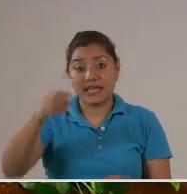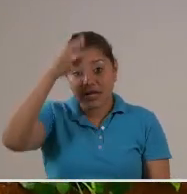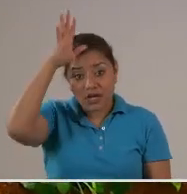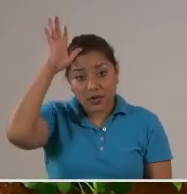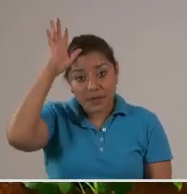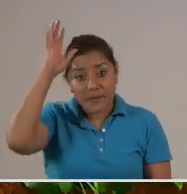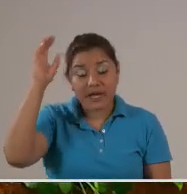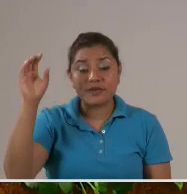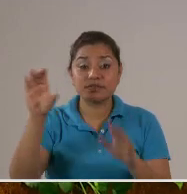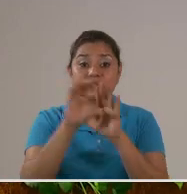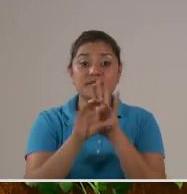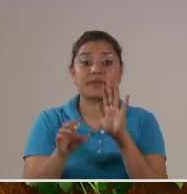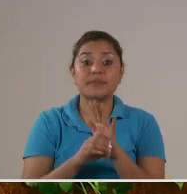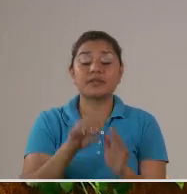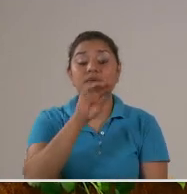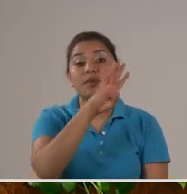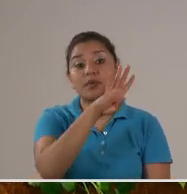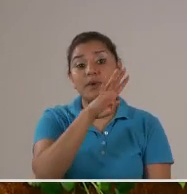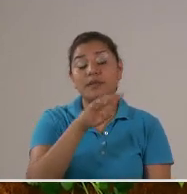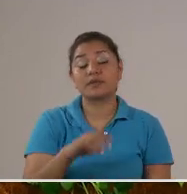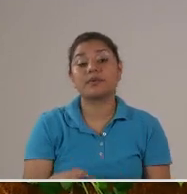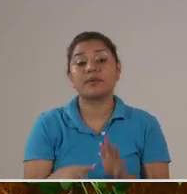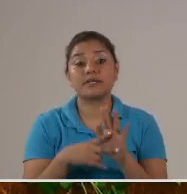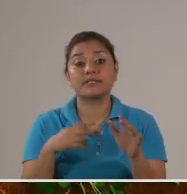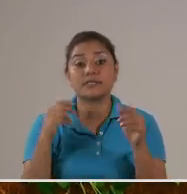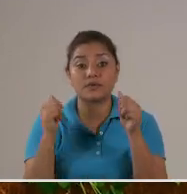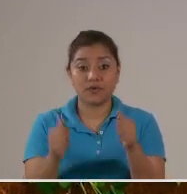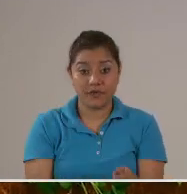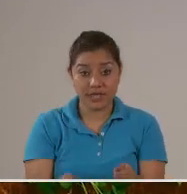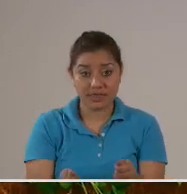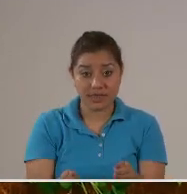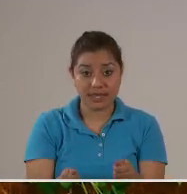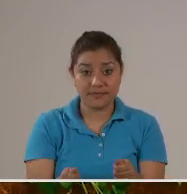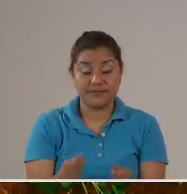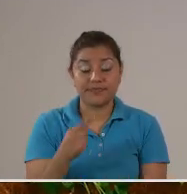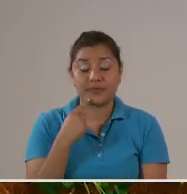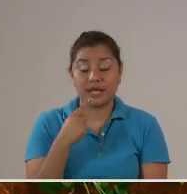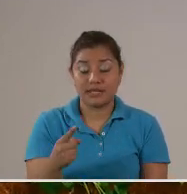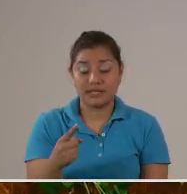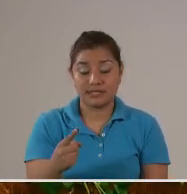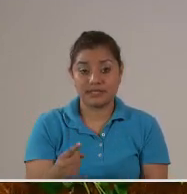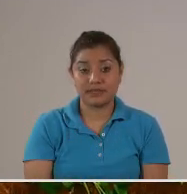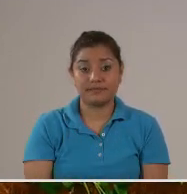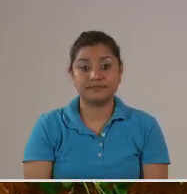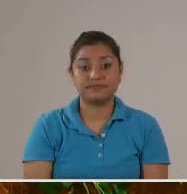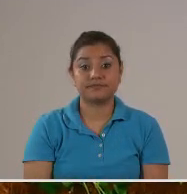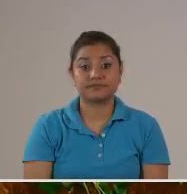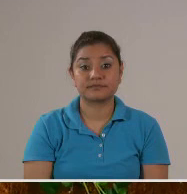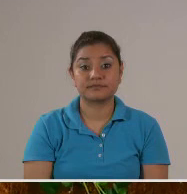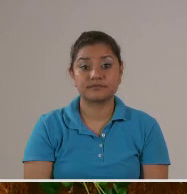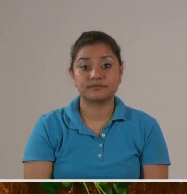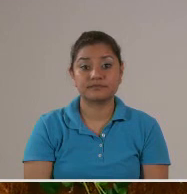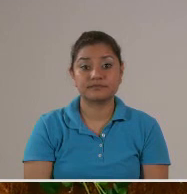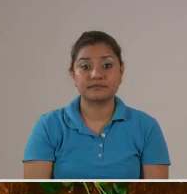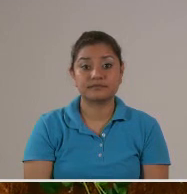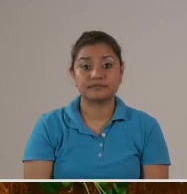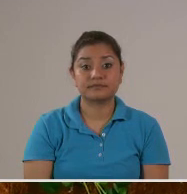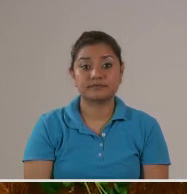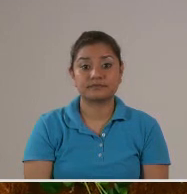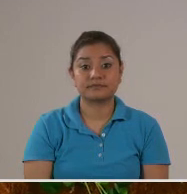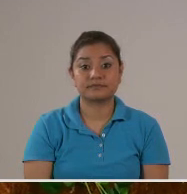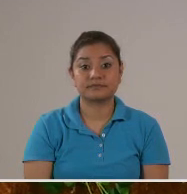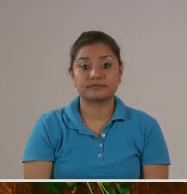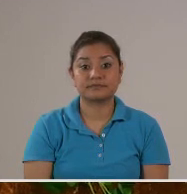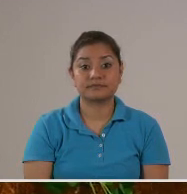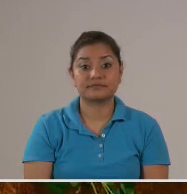20 Híjole Ya solo me quedan 5 minutos Padre santo de paso que no hay ningún árbitro de esos que